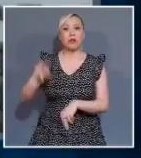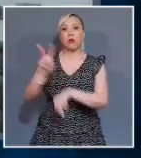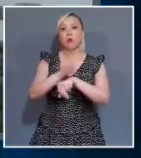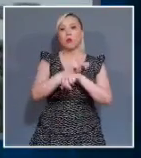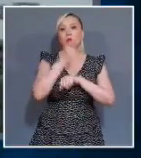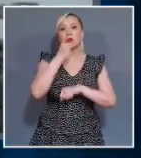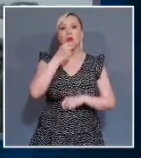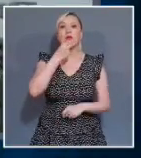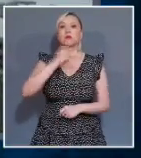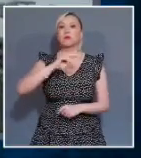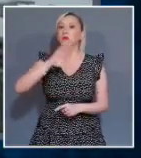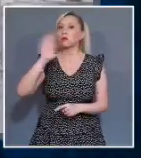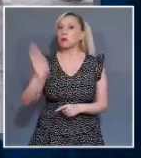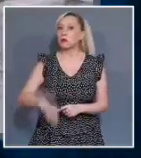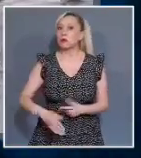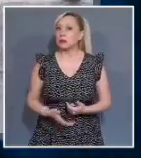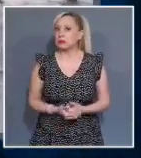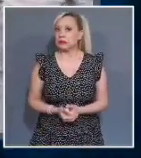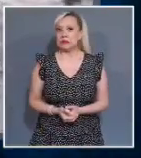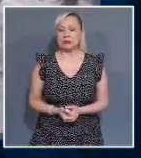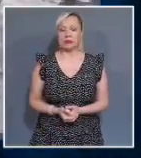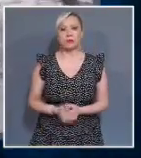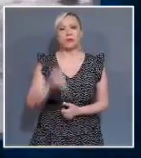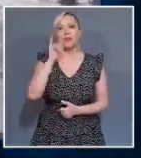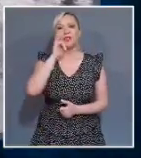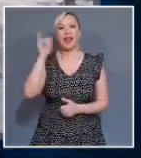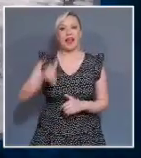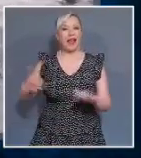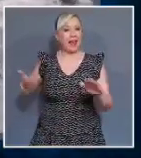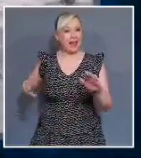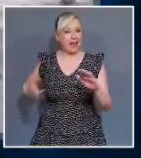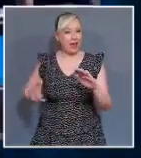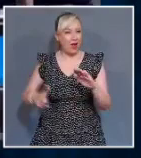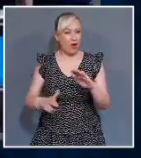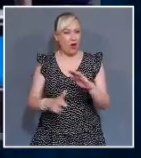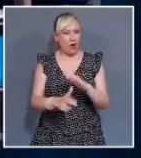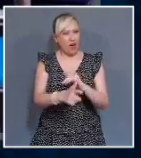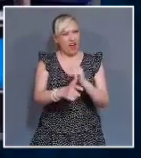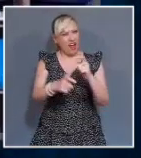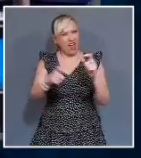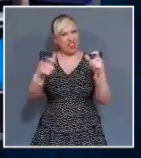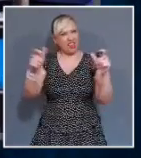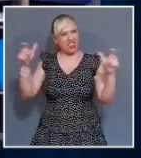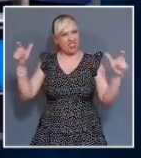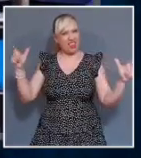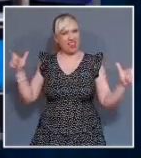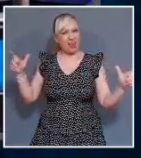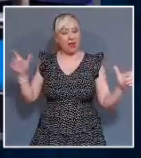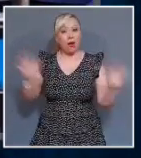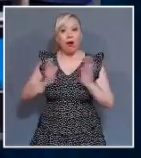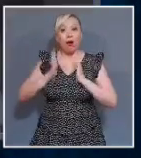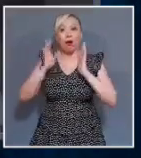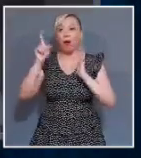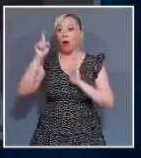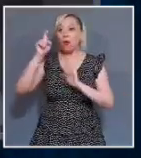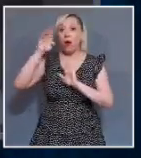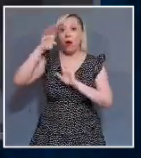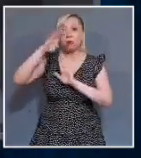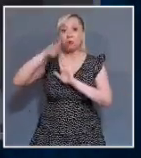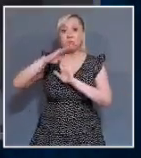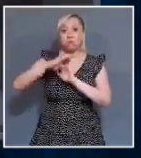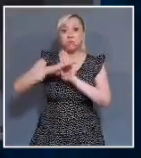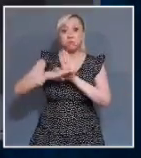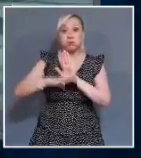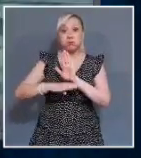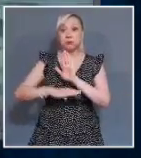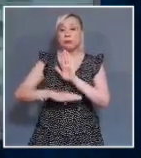El río más grande de Italia, Po, actualmente se encuentra en su nivel de agua más bajo. El decreto de sequía emitido por el gobierno italiano no